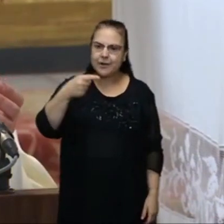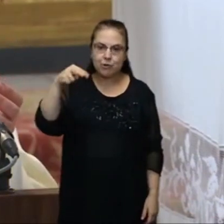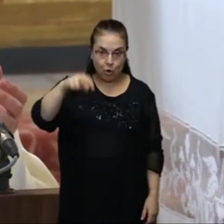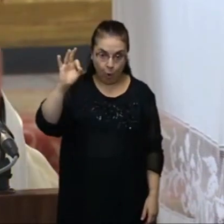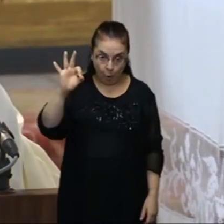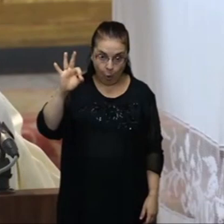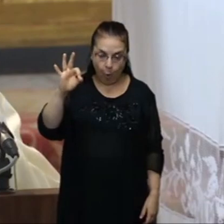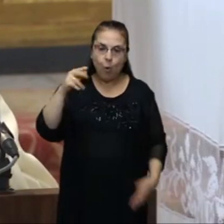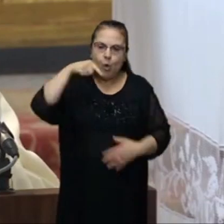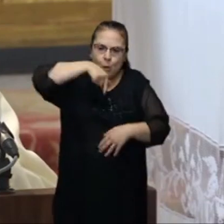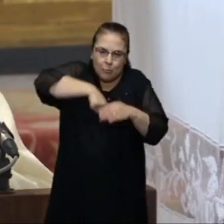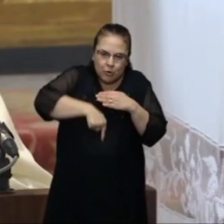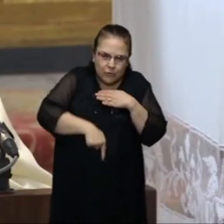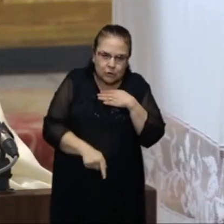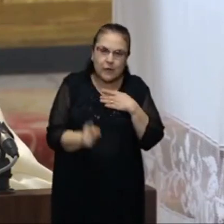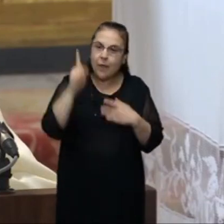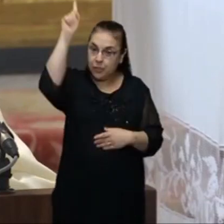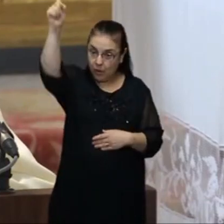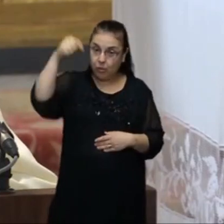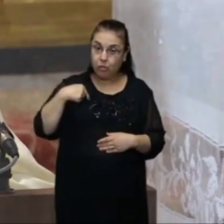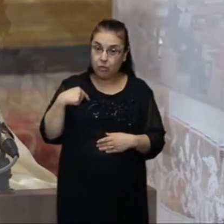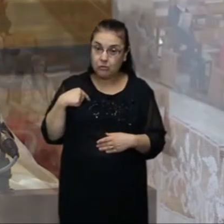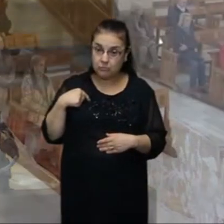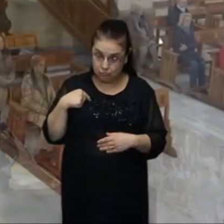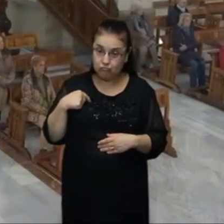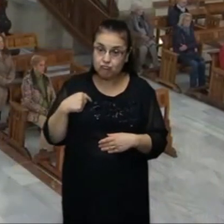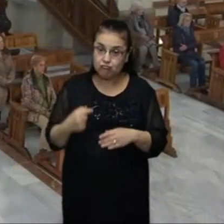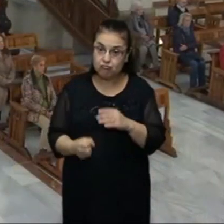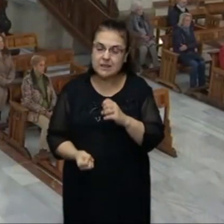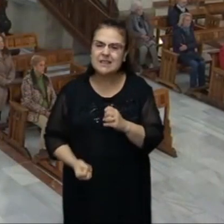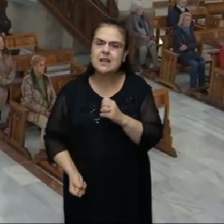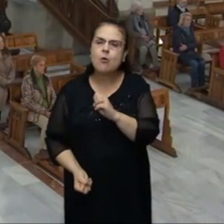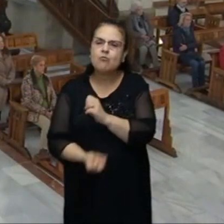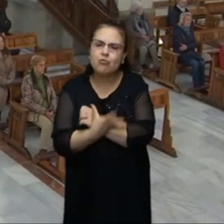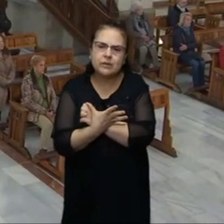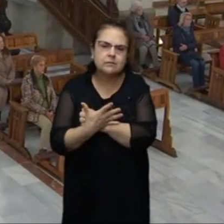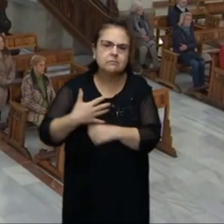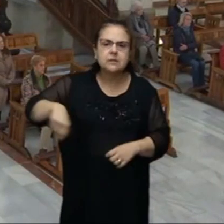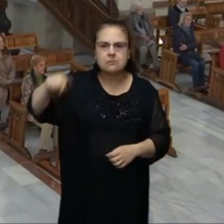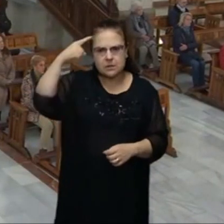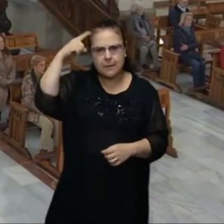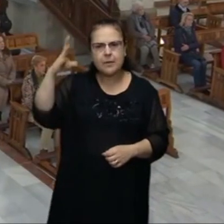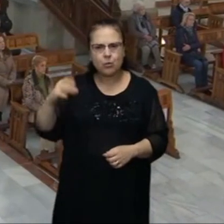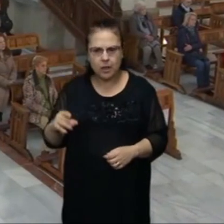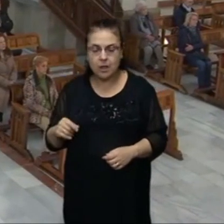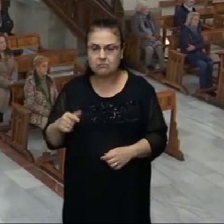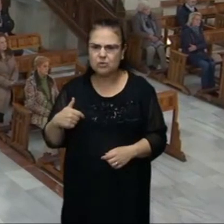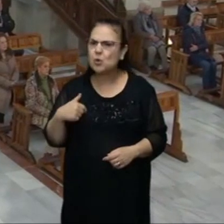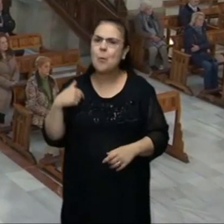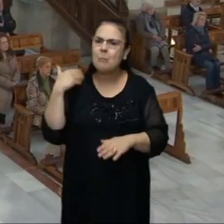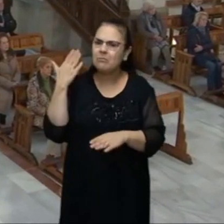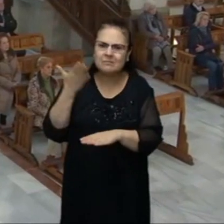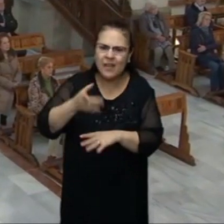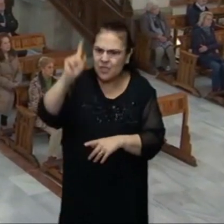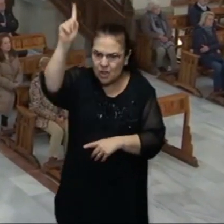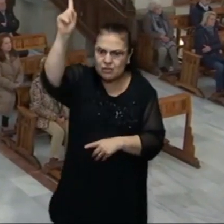Dios, que es la fuente de la sabiduría. Acude a Dios, apela a